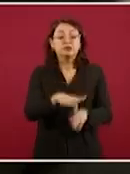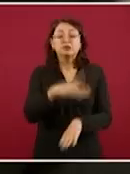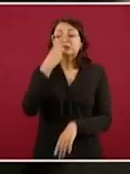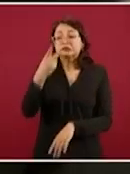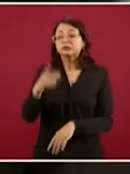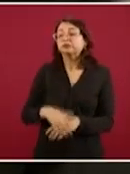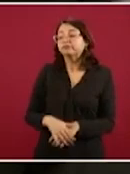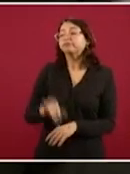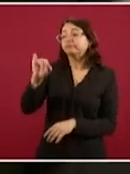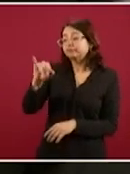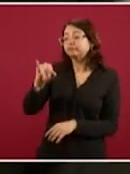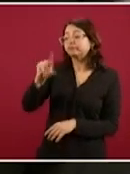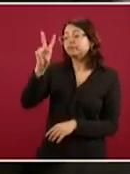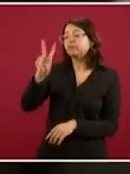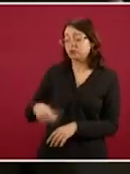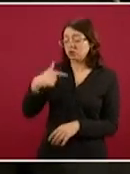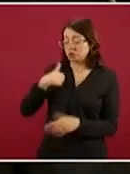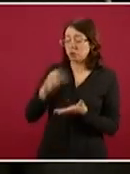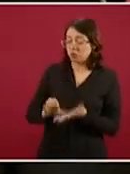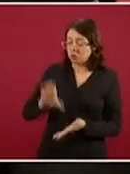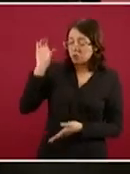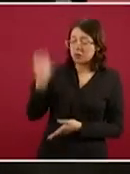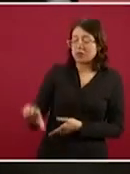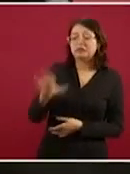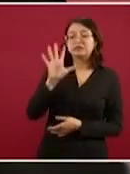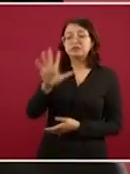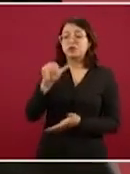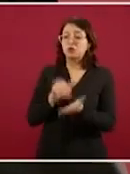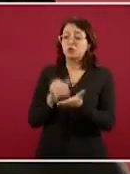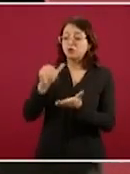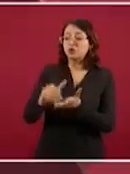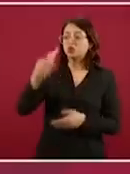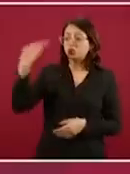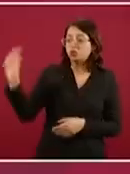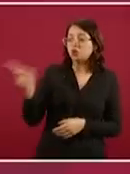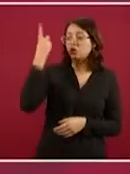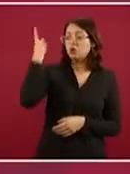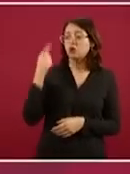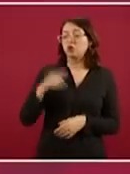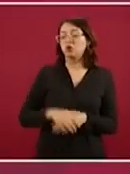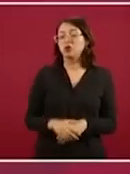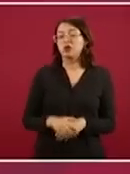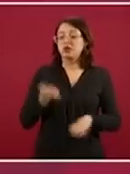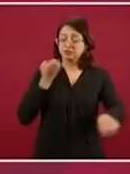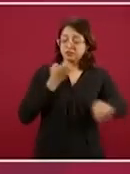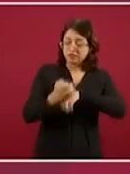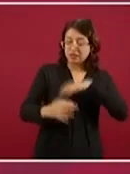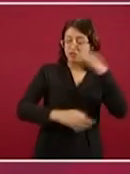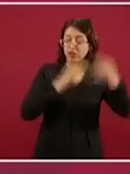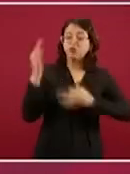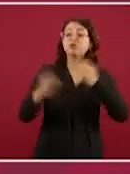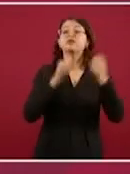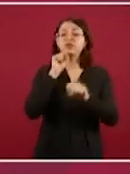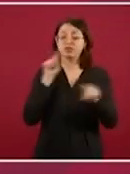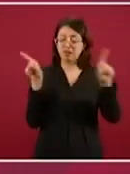nosotros dimos 5 millones de dólares, pero no solo a la campaña local, dimos a la federal,